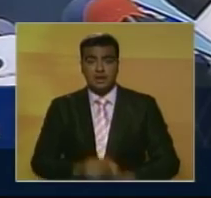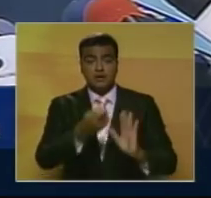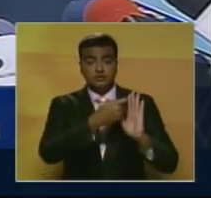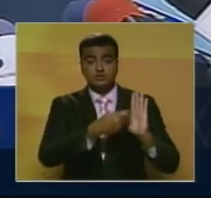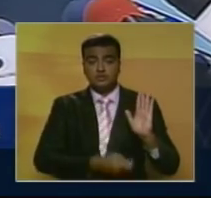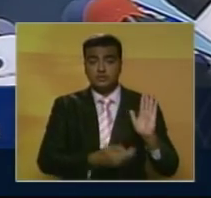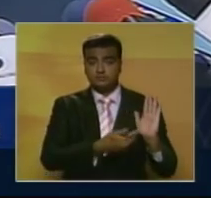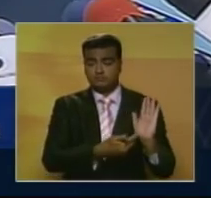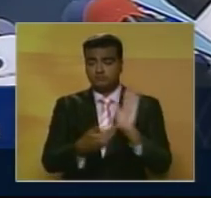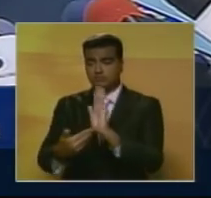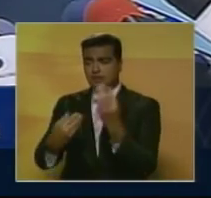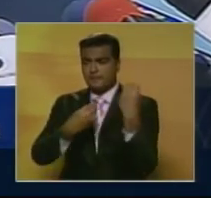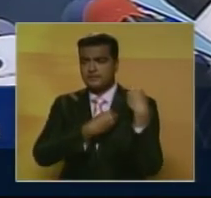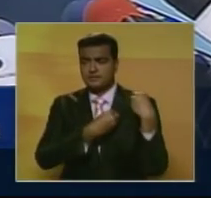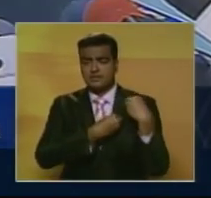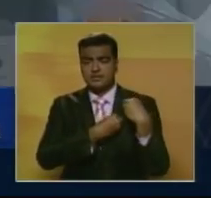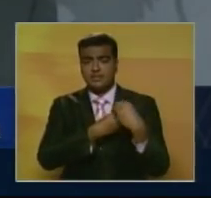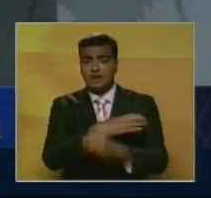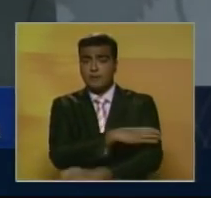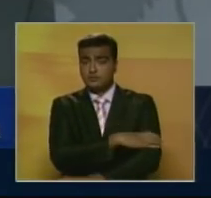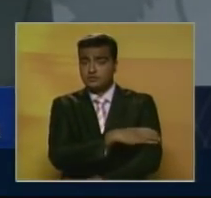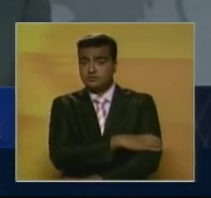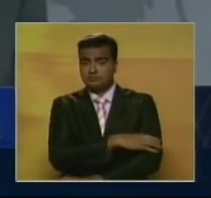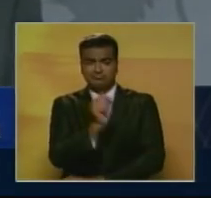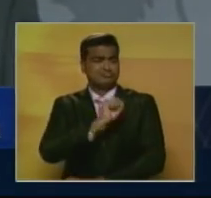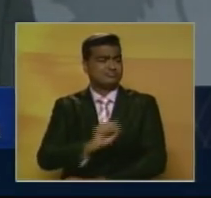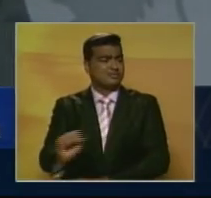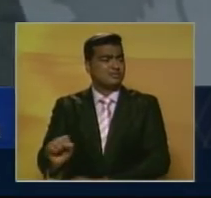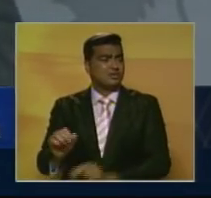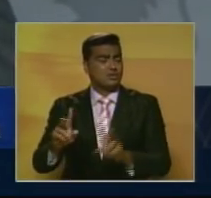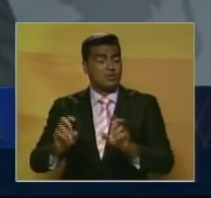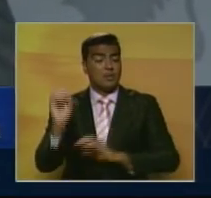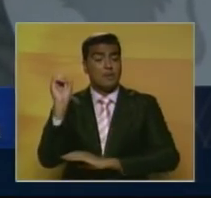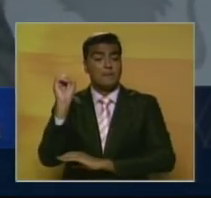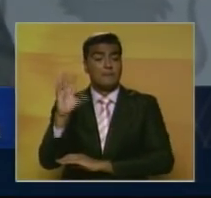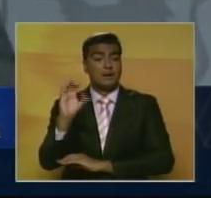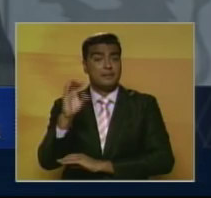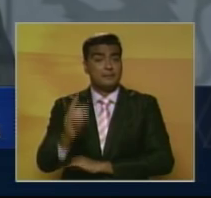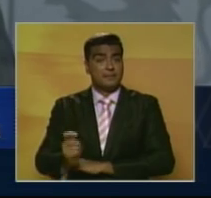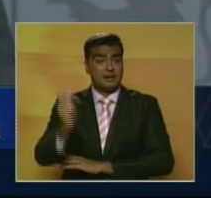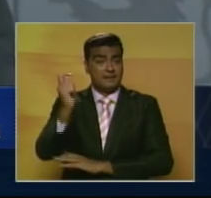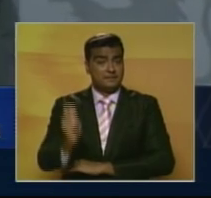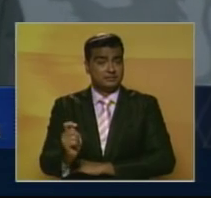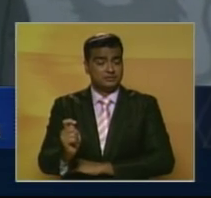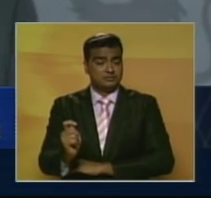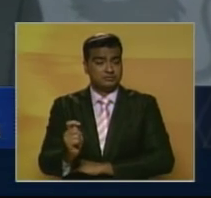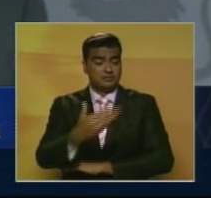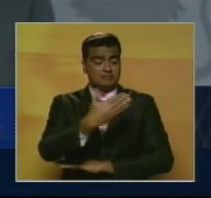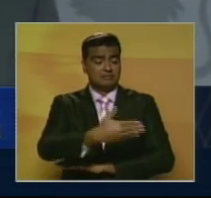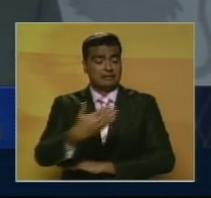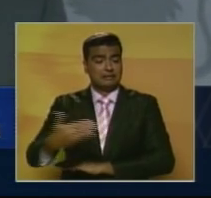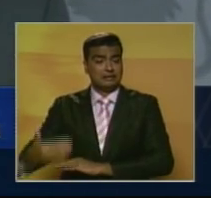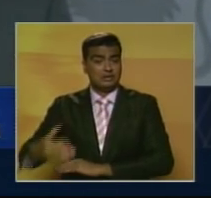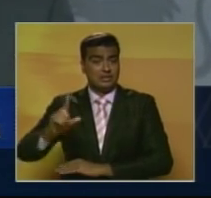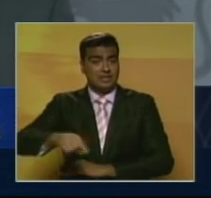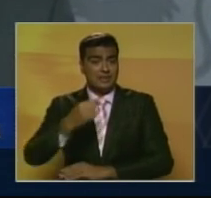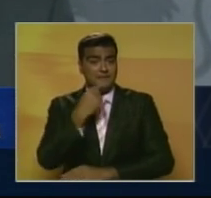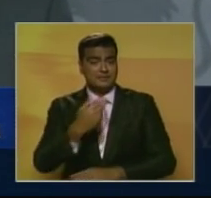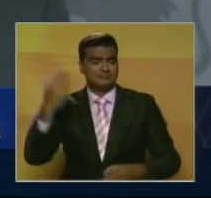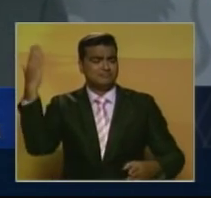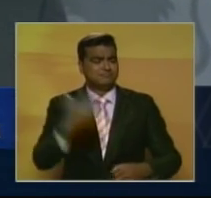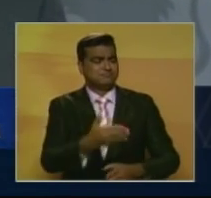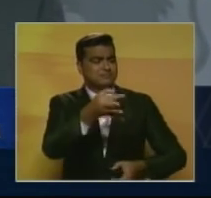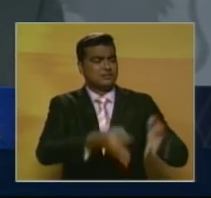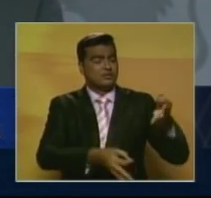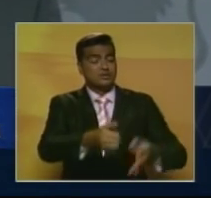Democrática, Jesús Torrealba, en el que repudió la puesta en marcha de un parlamento paralelo comunal y las impugnaciones en el Tribunal Supremo